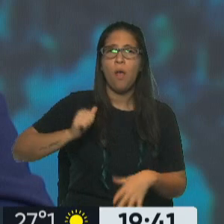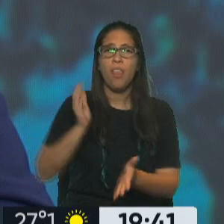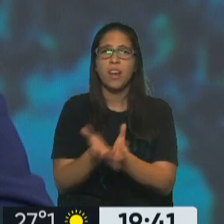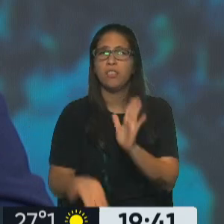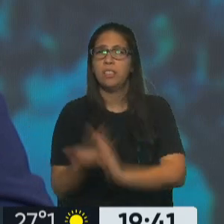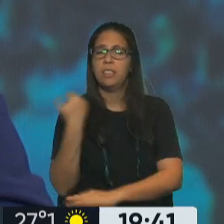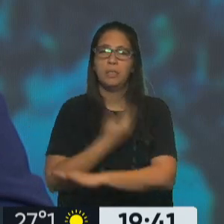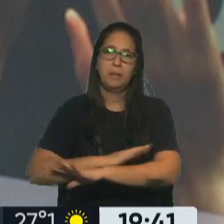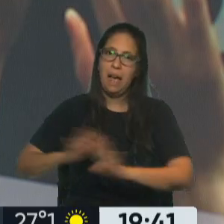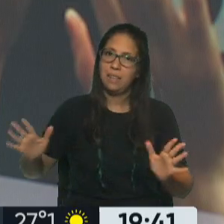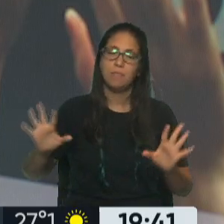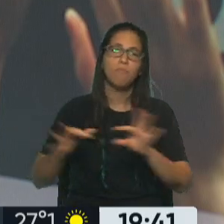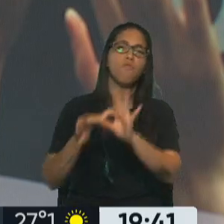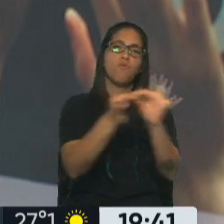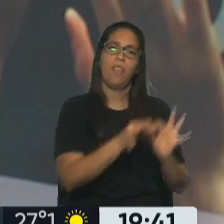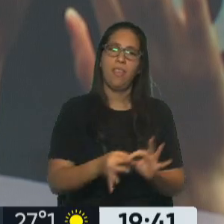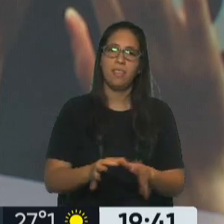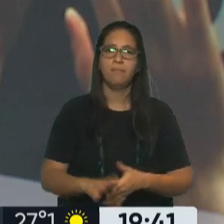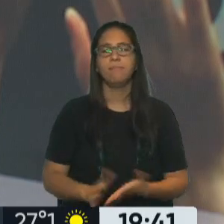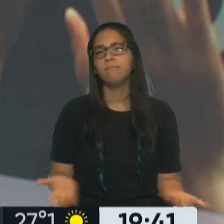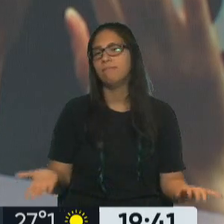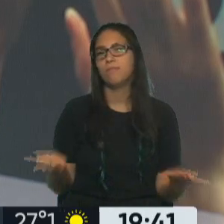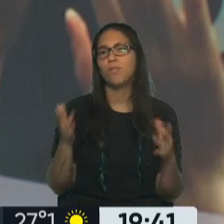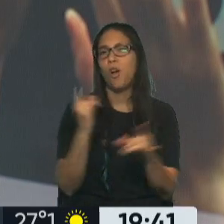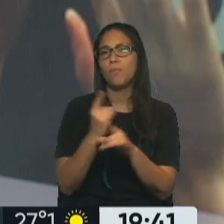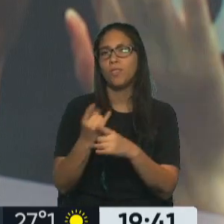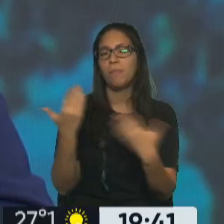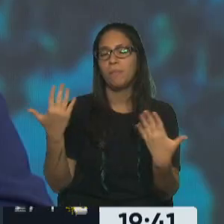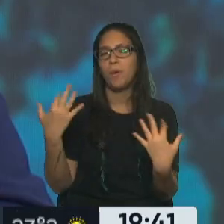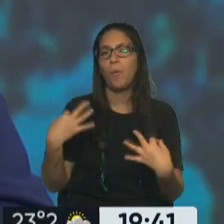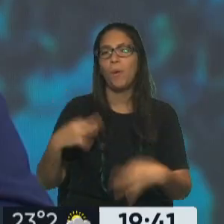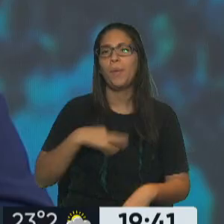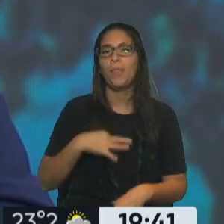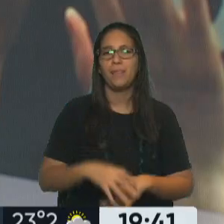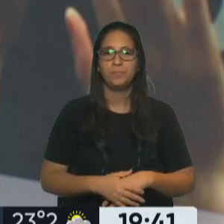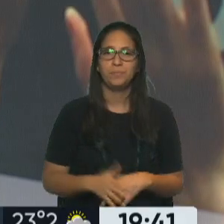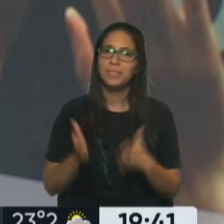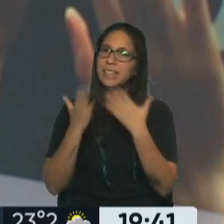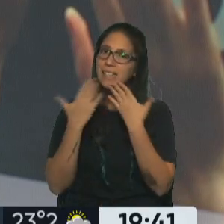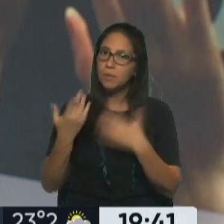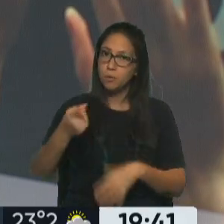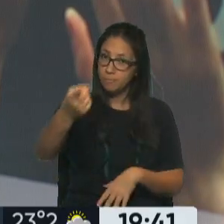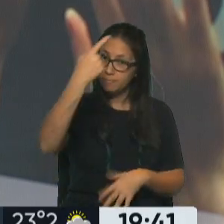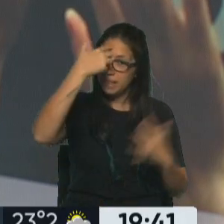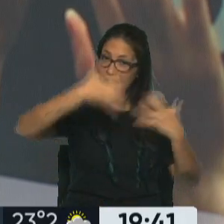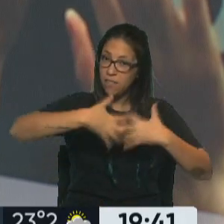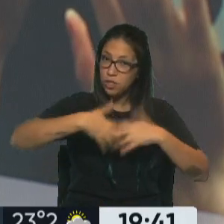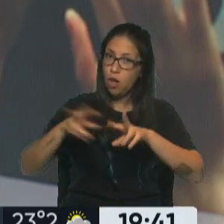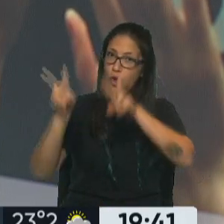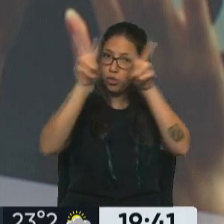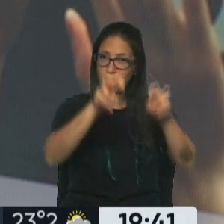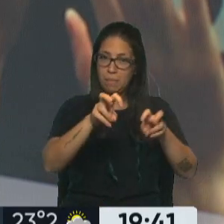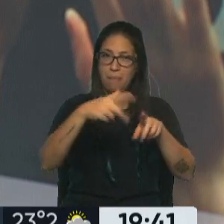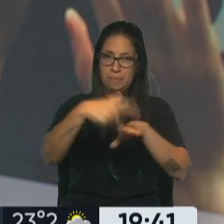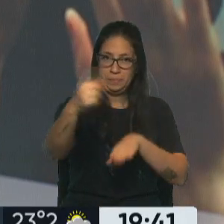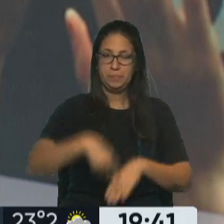ese tipo de cosas no unidad te deseo como siempre buena vida faser ponete a pensar otro tema vamos